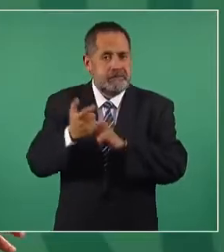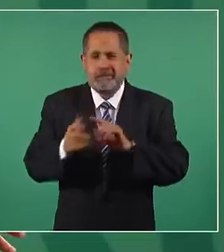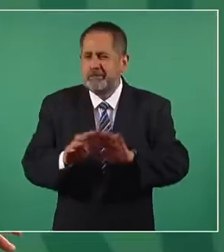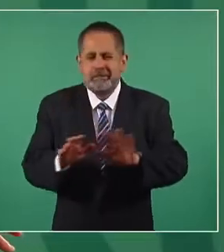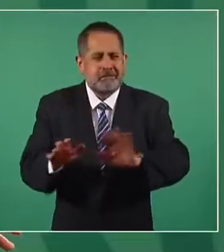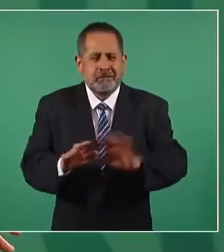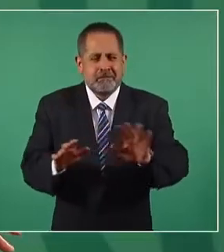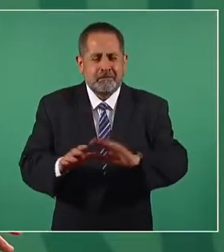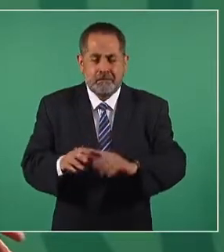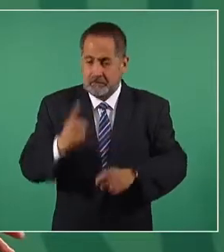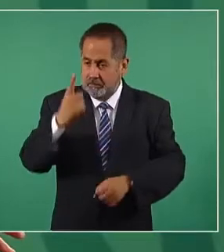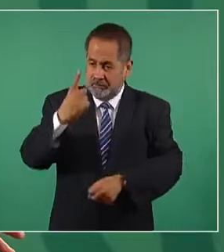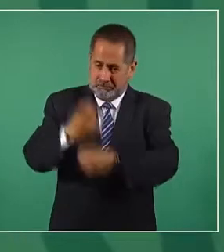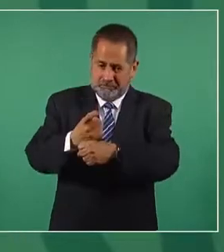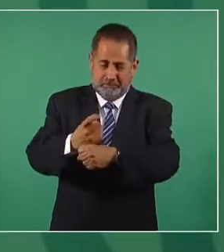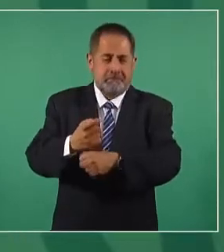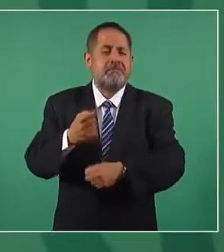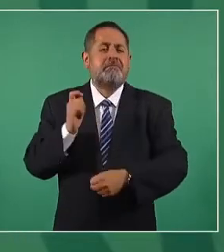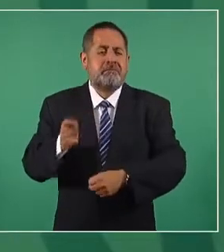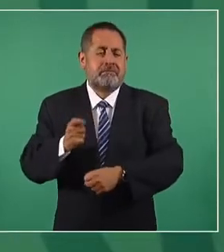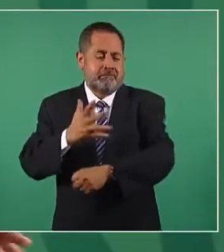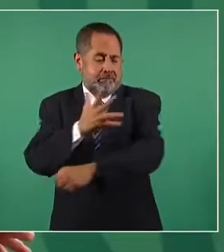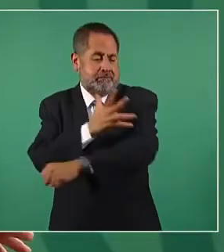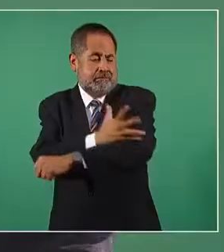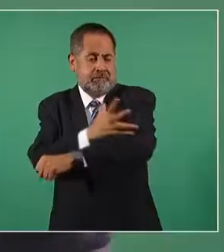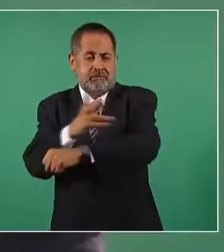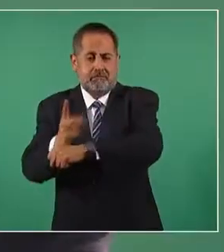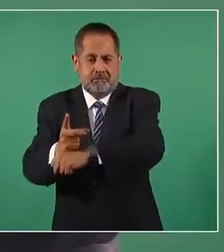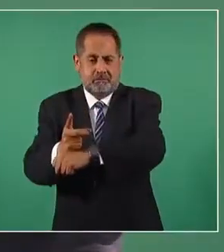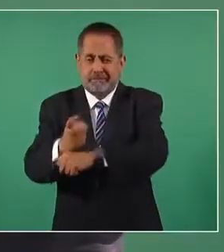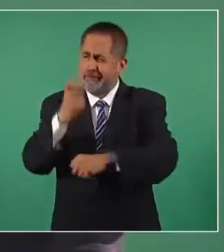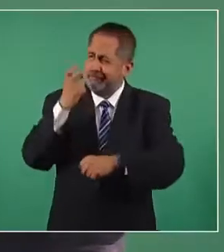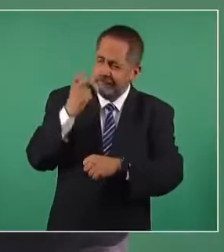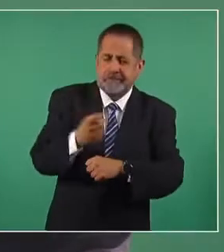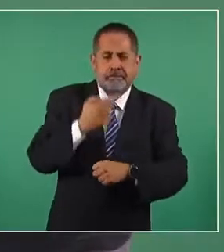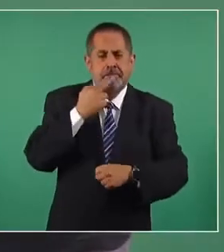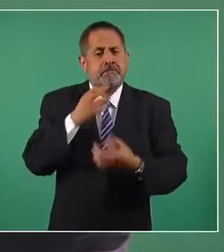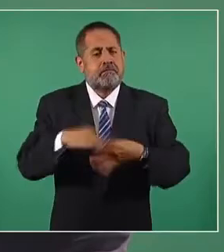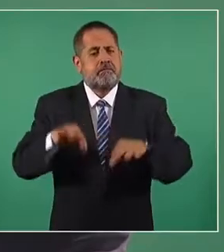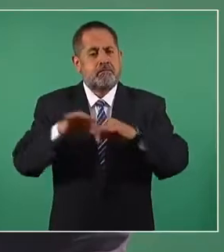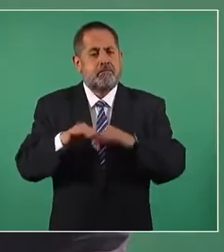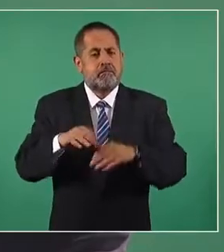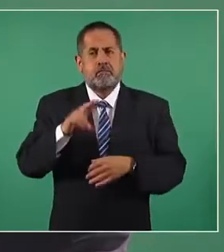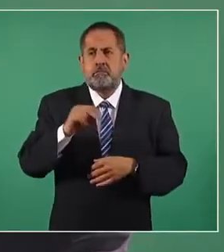vida es la honestidad, no el dinero.